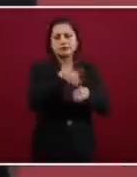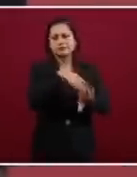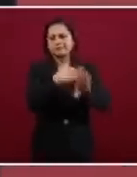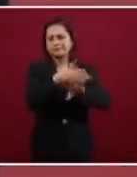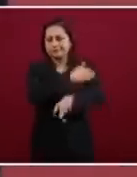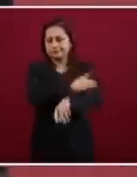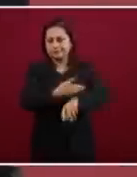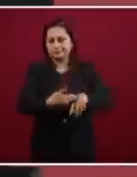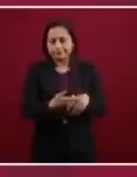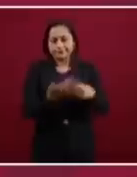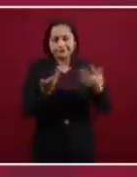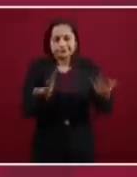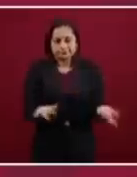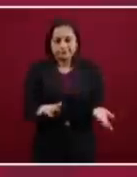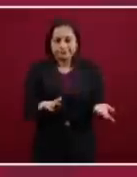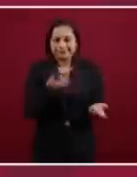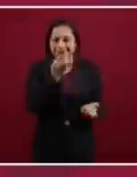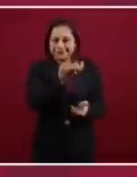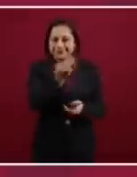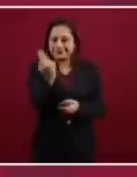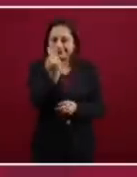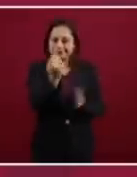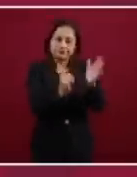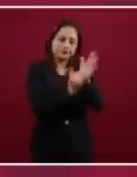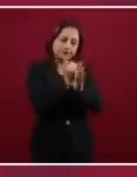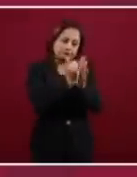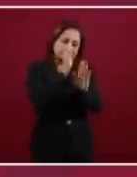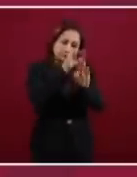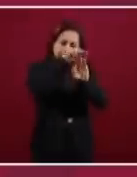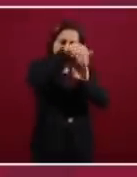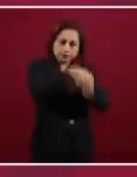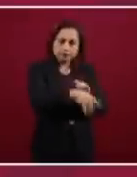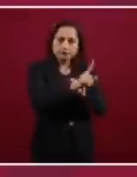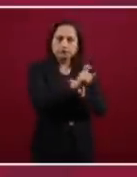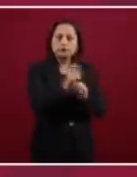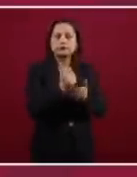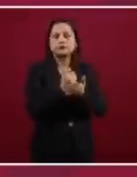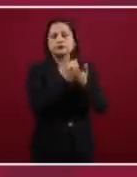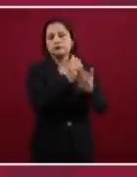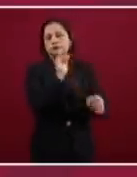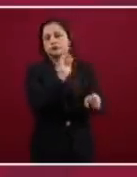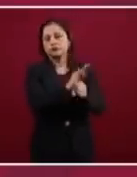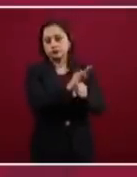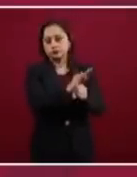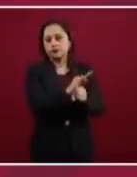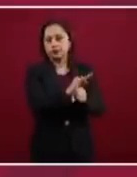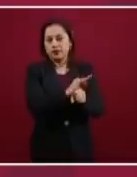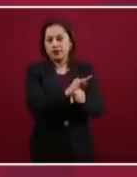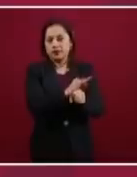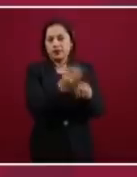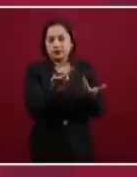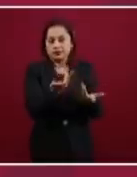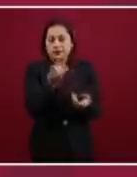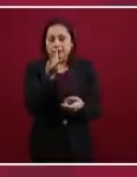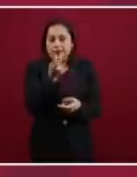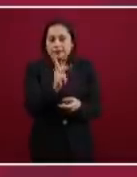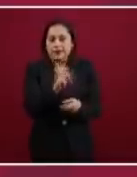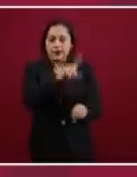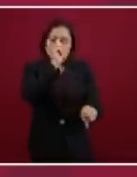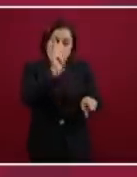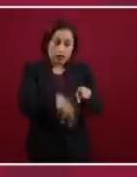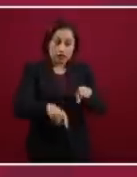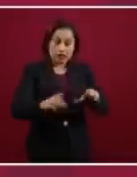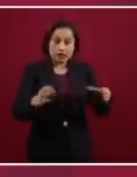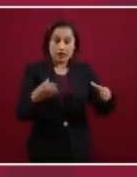tiene uno que equilibrar desde luego esto no significa desaparecer pueblos que no es el caso